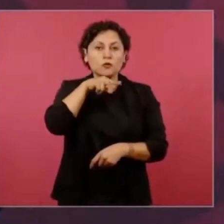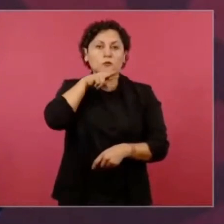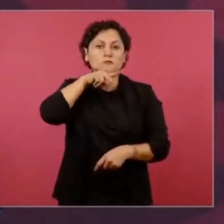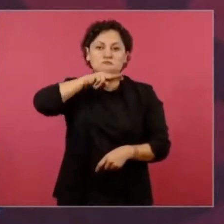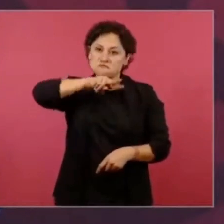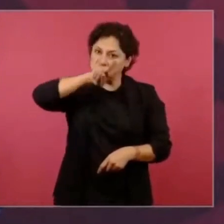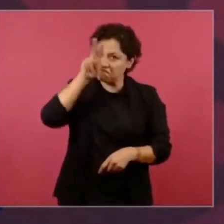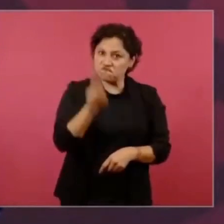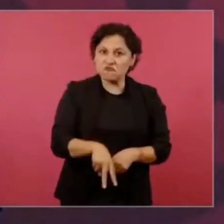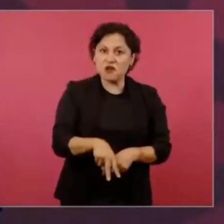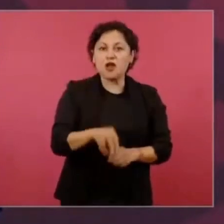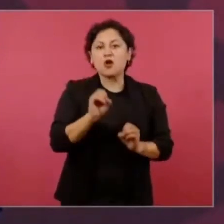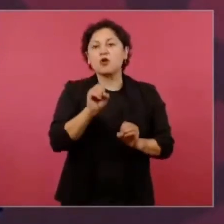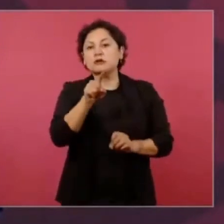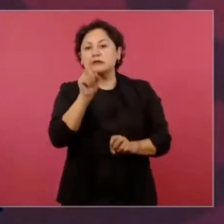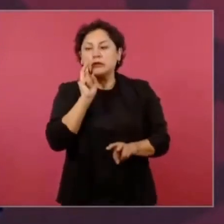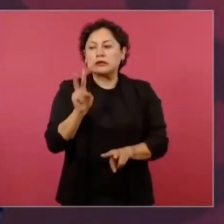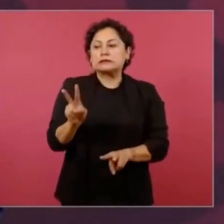y que les duela,